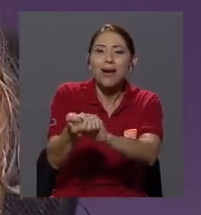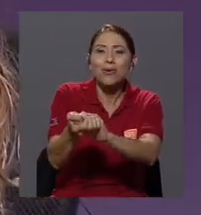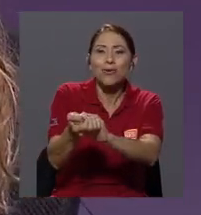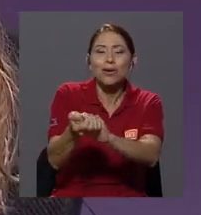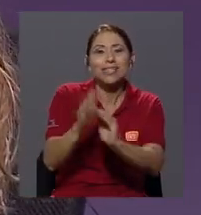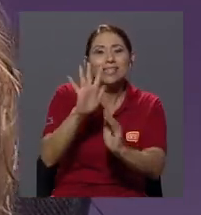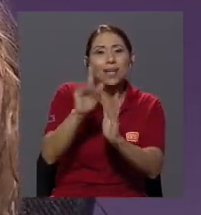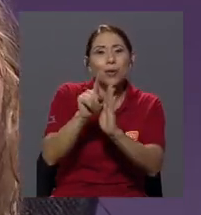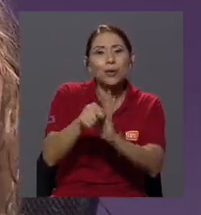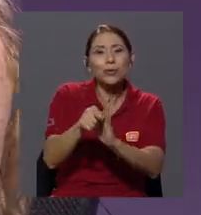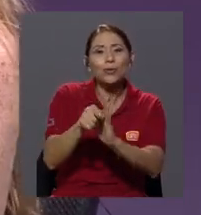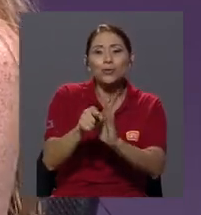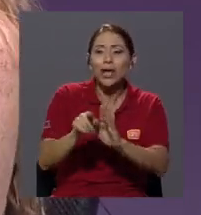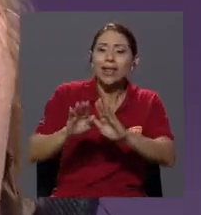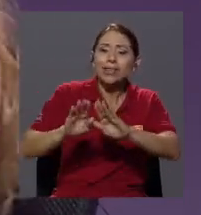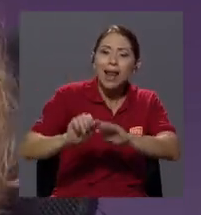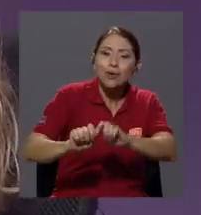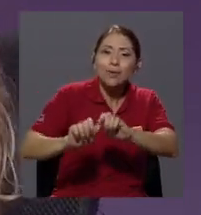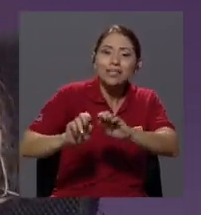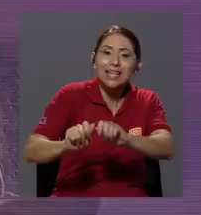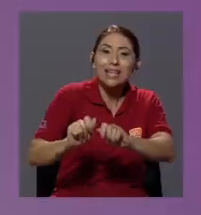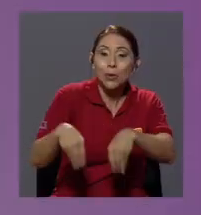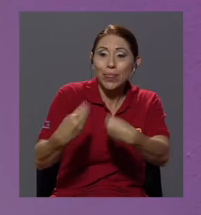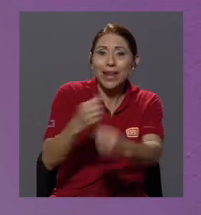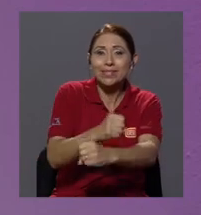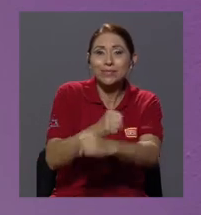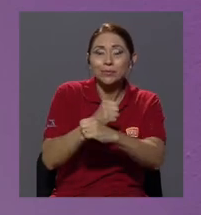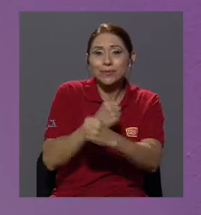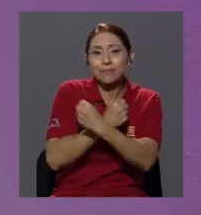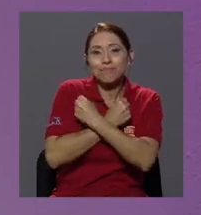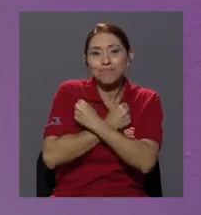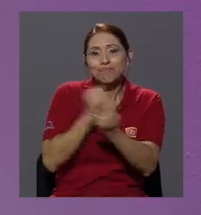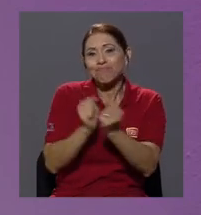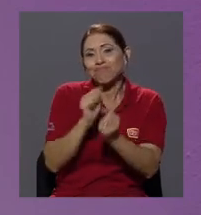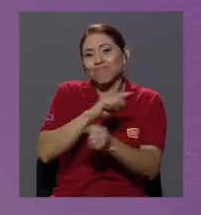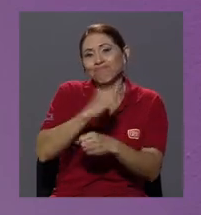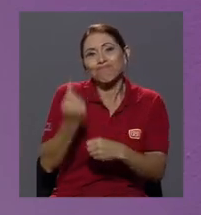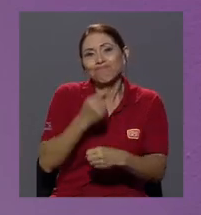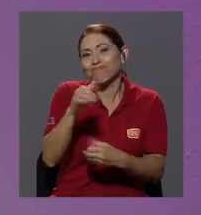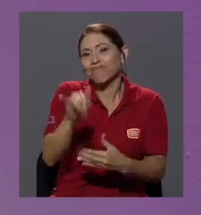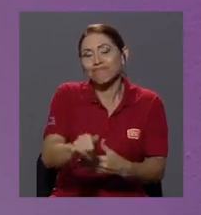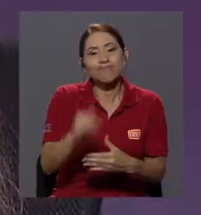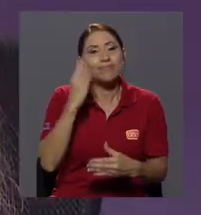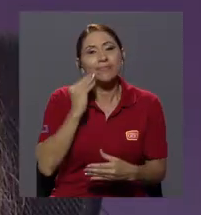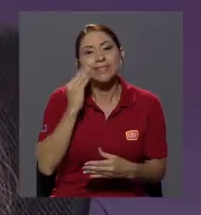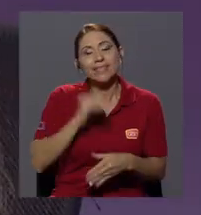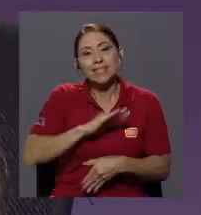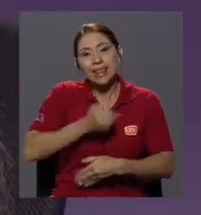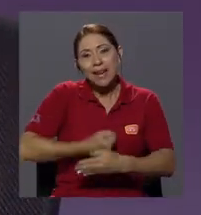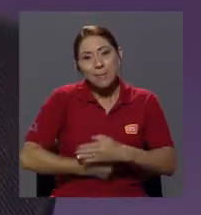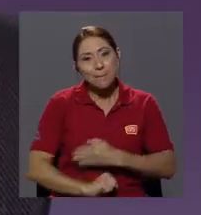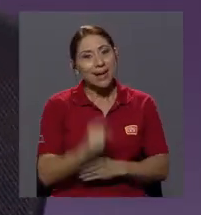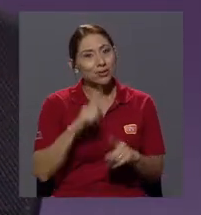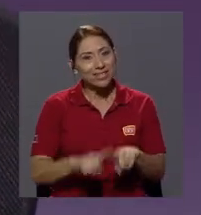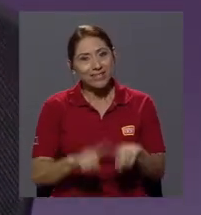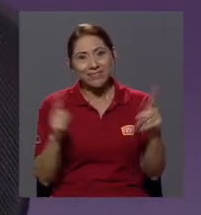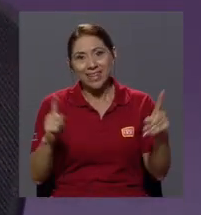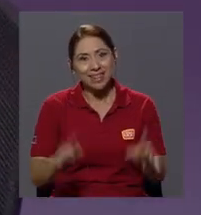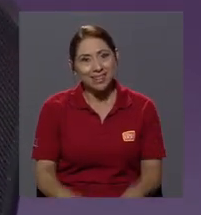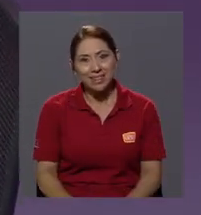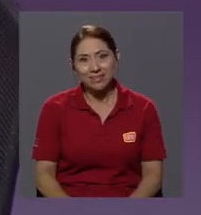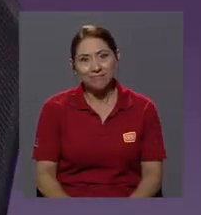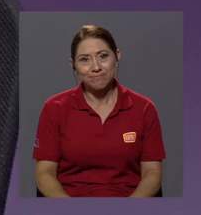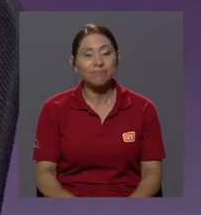tarde la historia del parto es diferente muchísimas gracias es rebbeca turek y partera y también